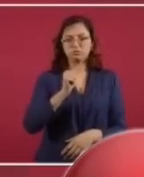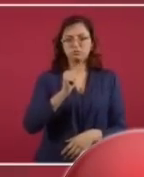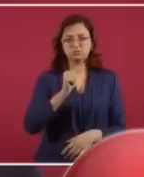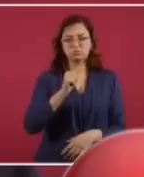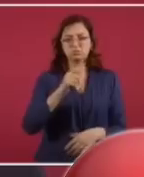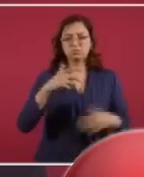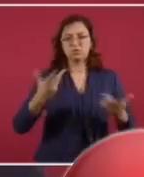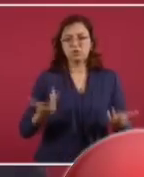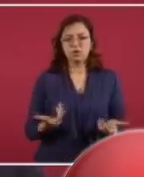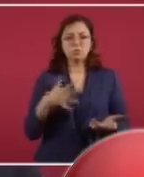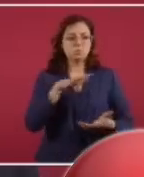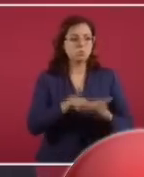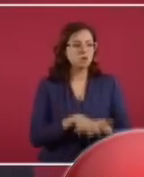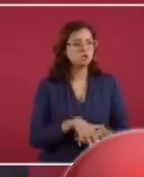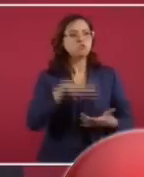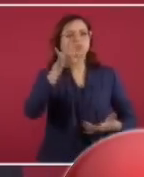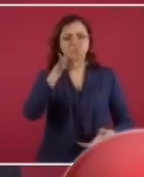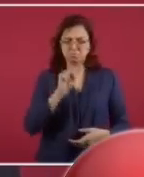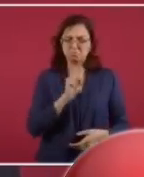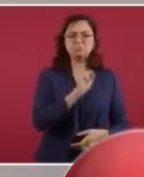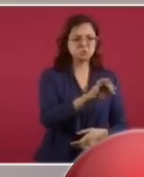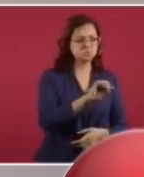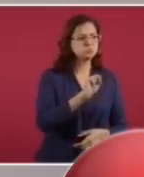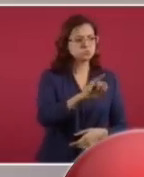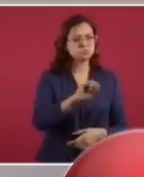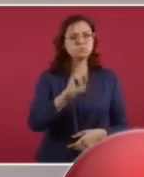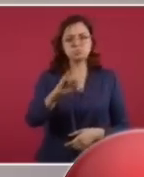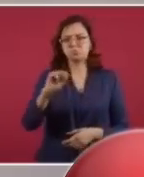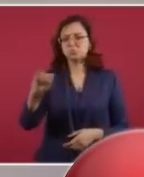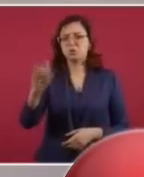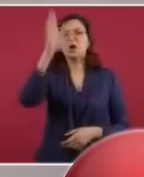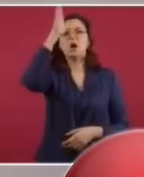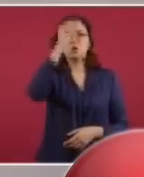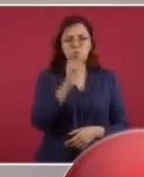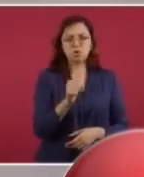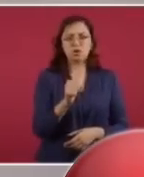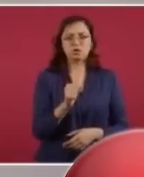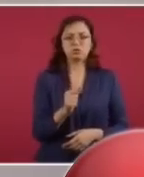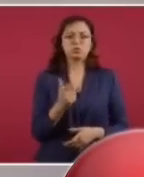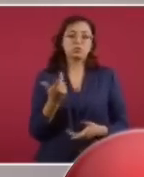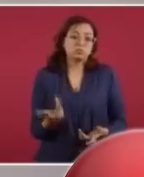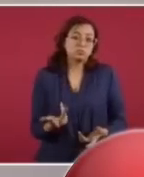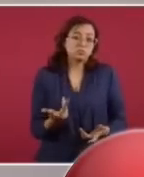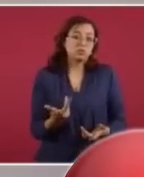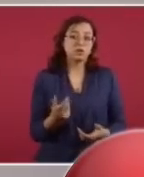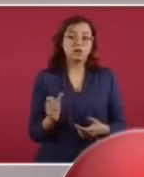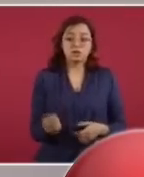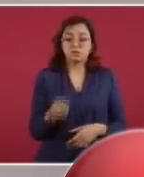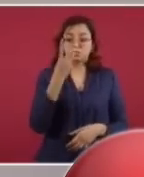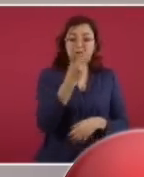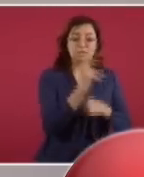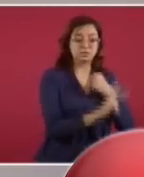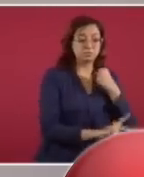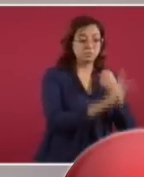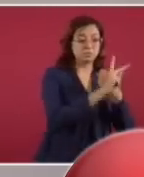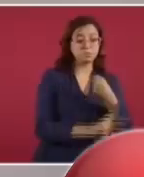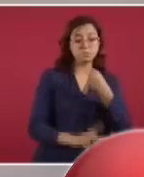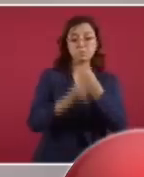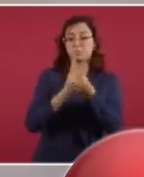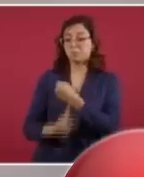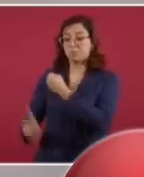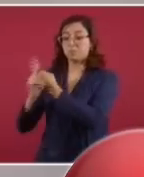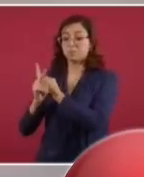o tiene una mayor aceptación en los pueblos de las tres naciones.